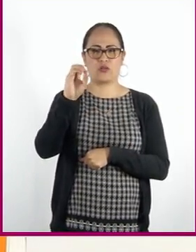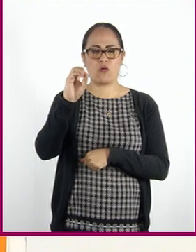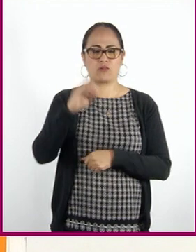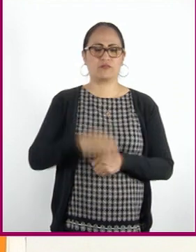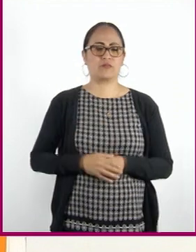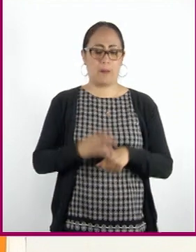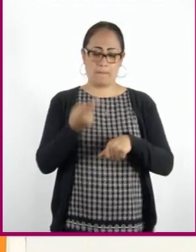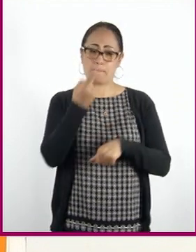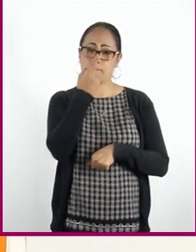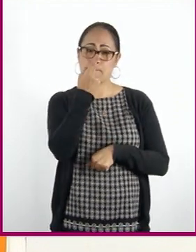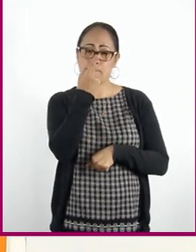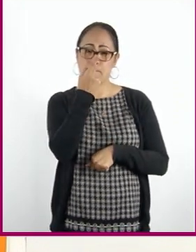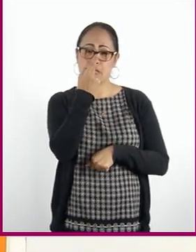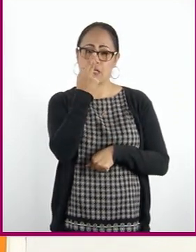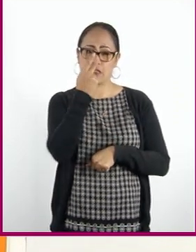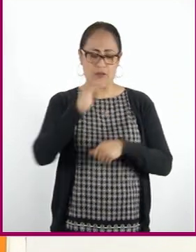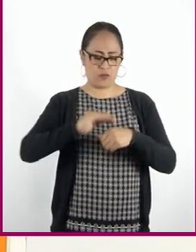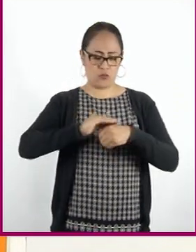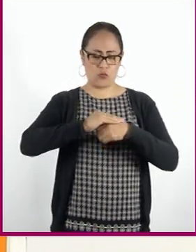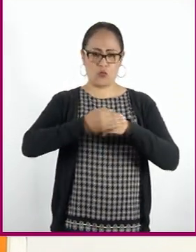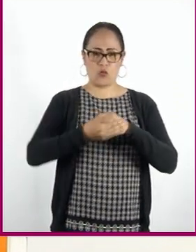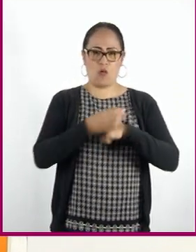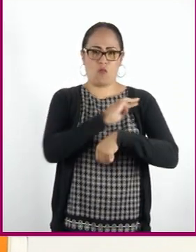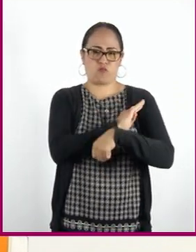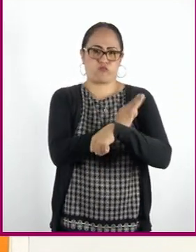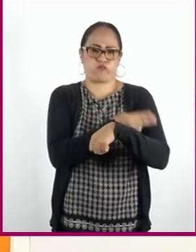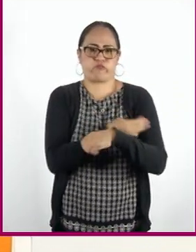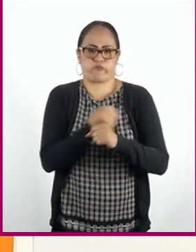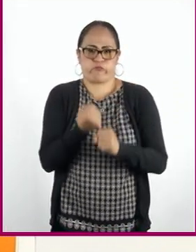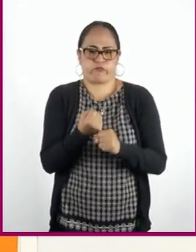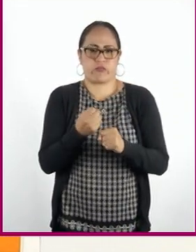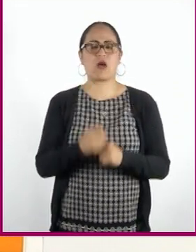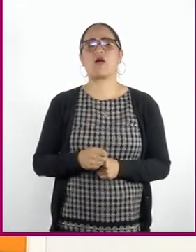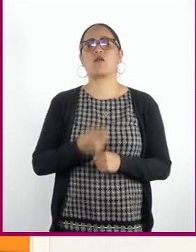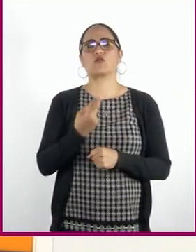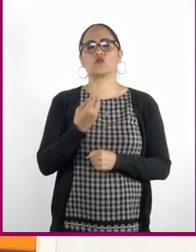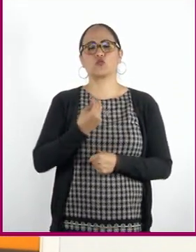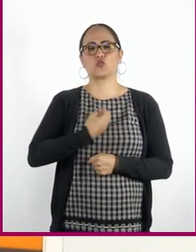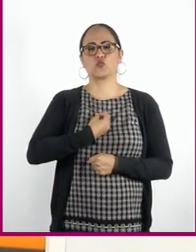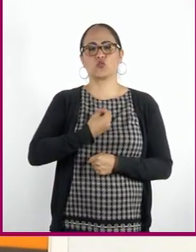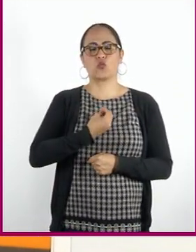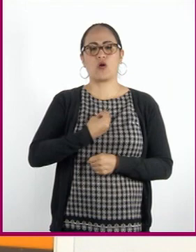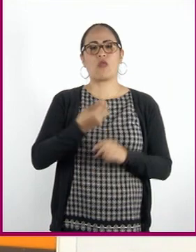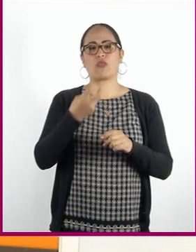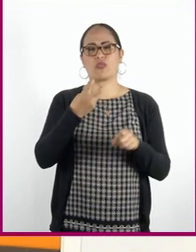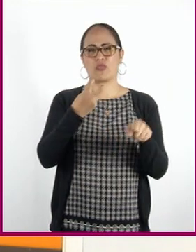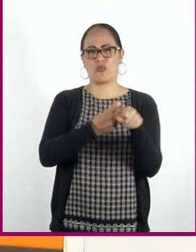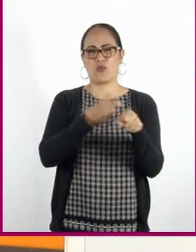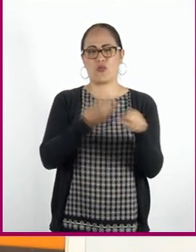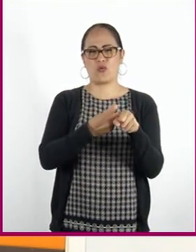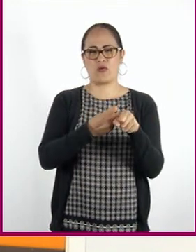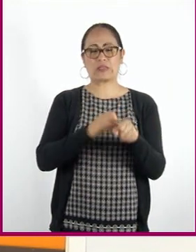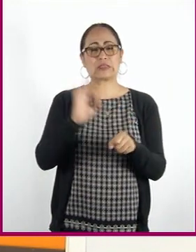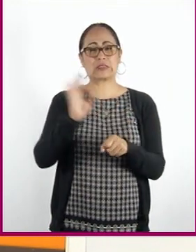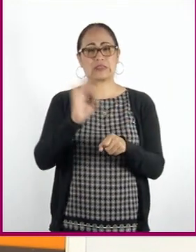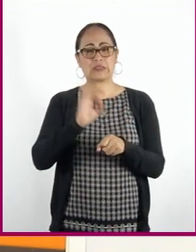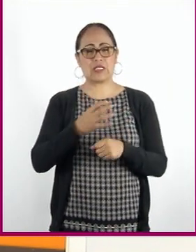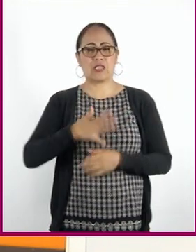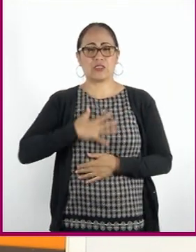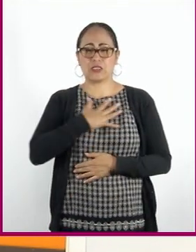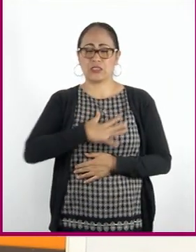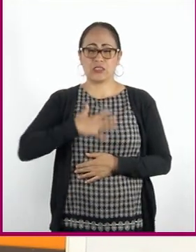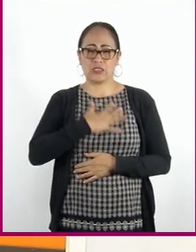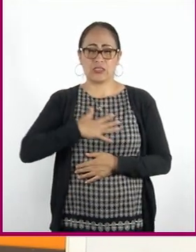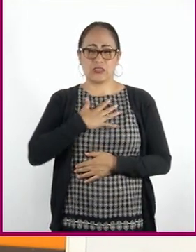estar formado por tejido muscular, tiene capacidad eréctil, esto es, aumenta sus dimensiones durante la fase de